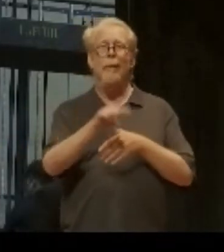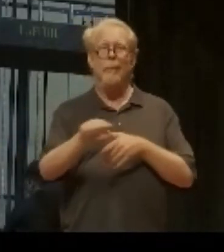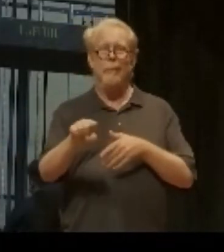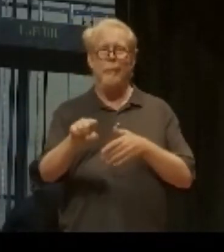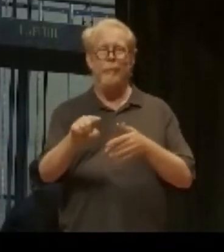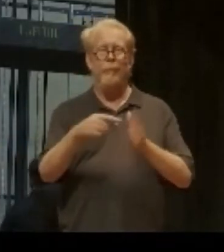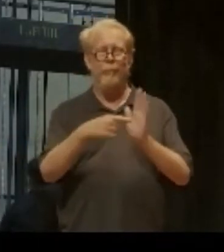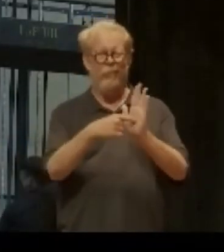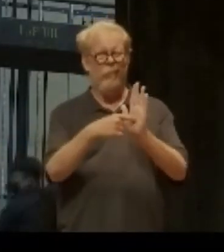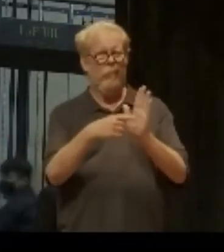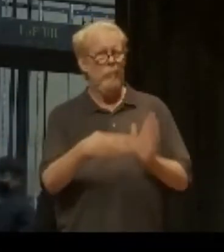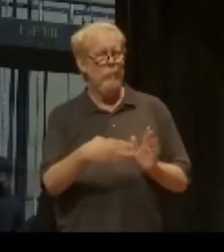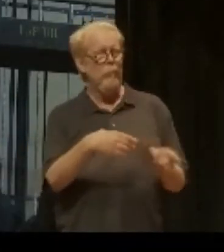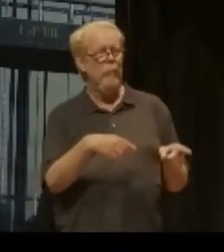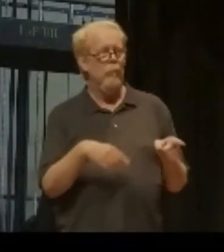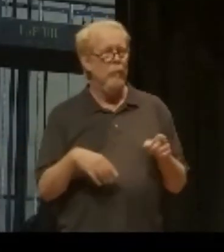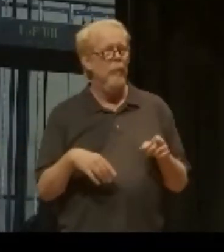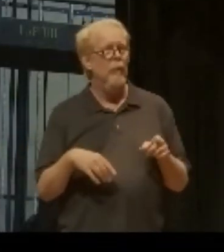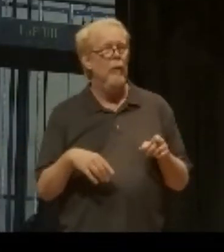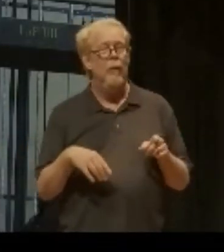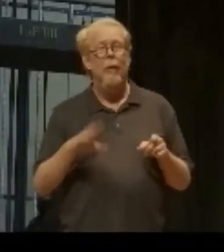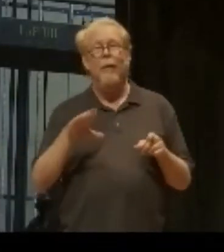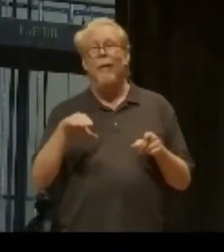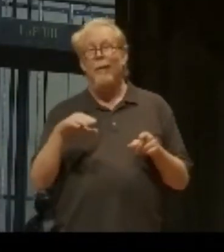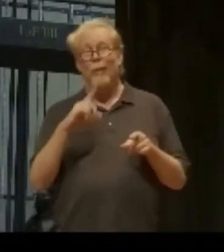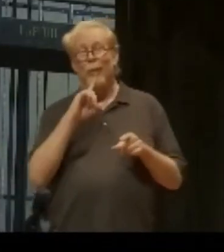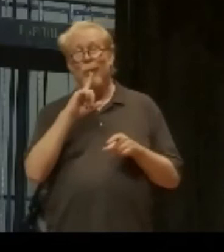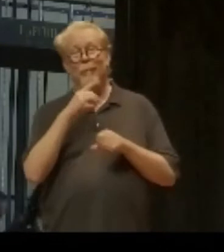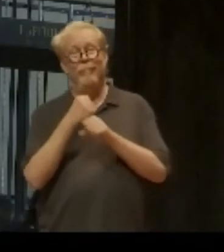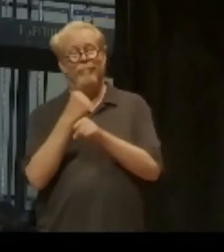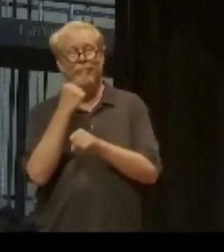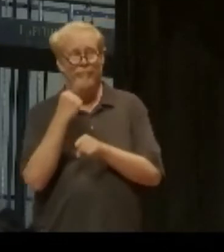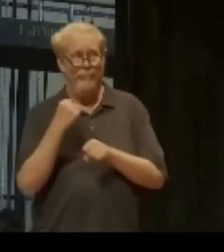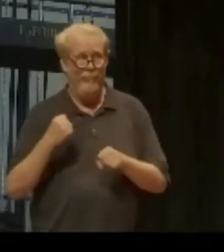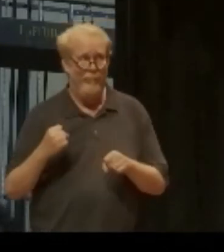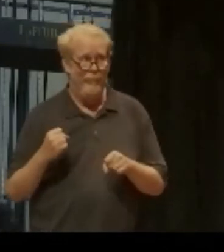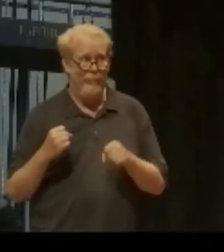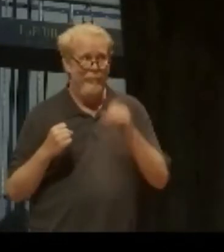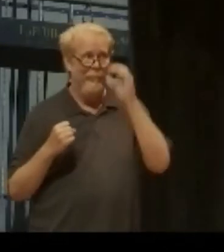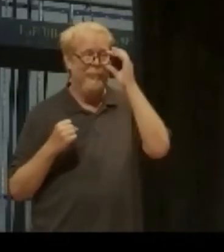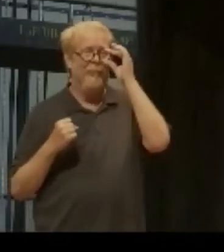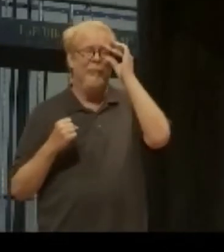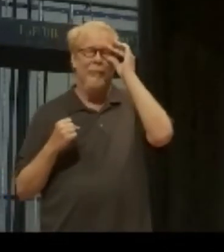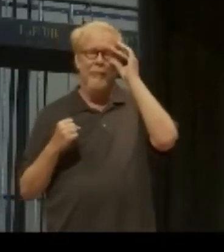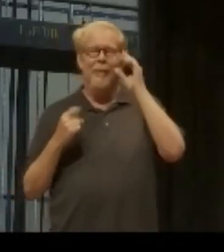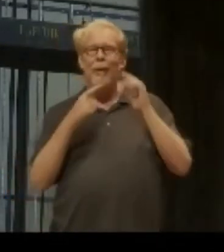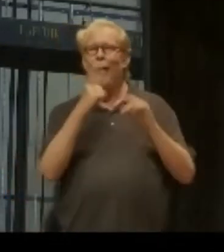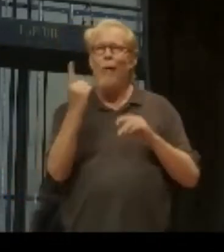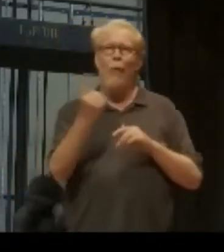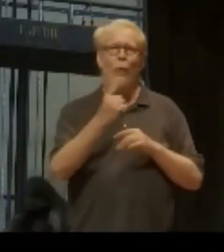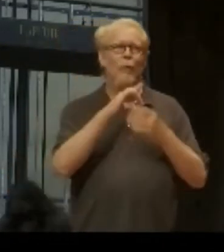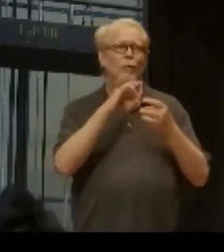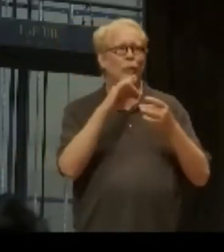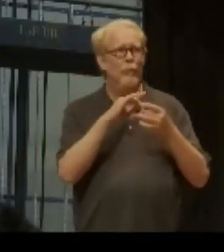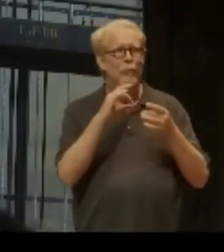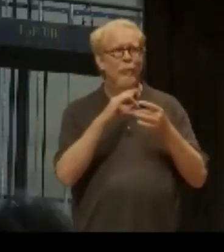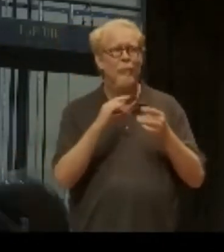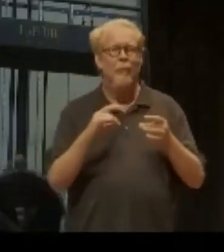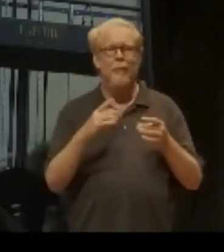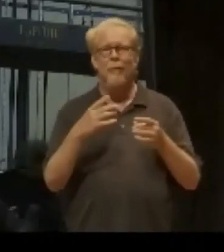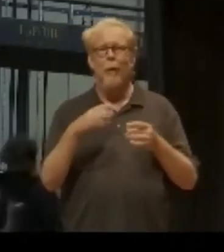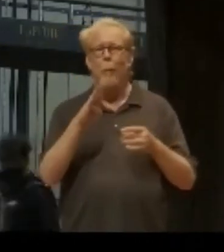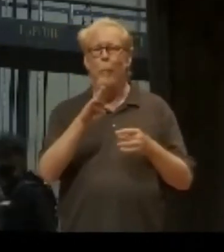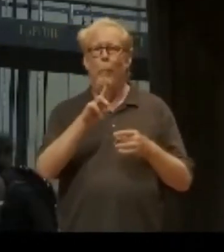fideicomisaria Valdés y les voy a mostrar acá una fotografía. Perdón, el fideicomisario Valdés. Esta es una fotografía de él. Él se graduó